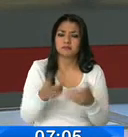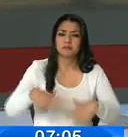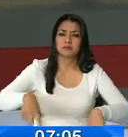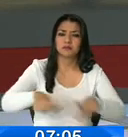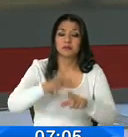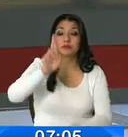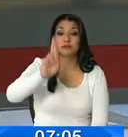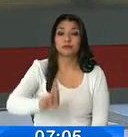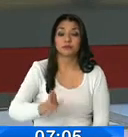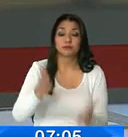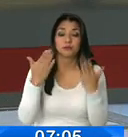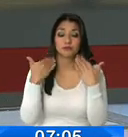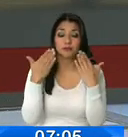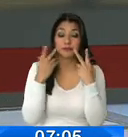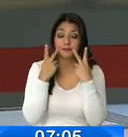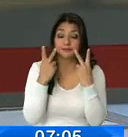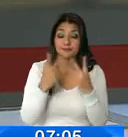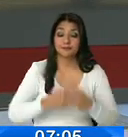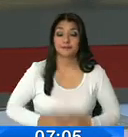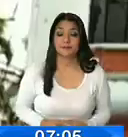el suroeste de Guayaquil. Miren.